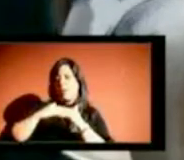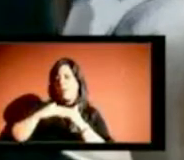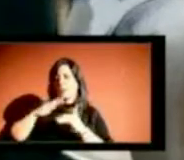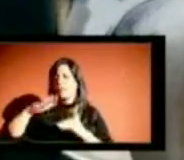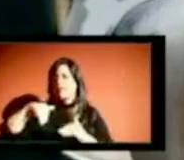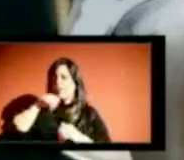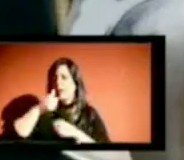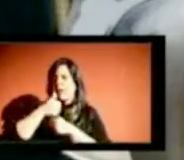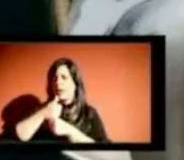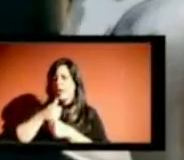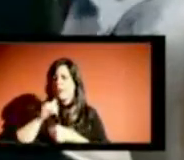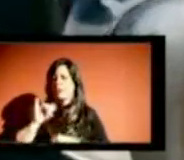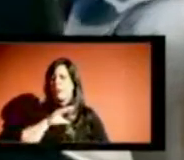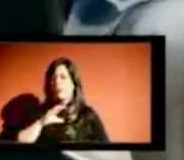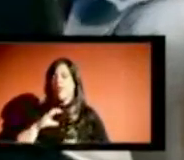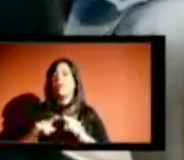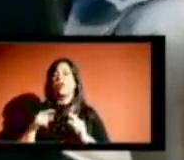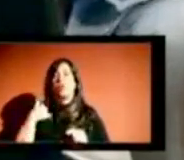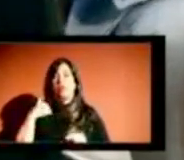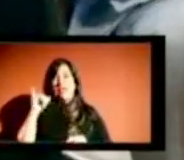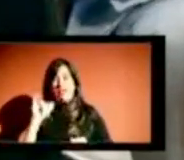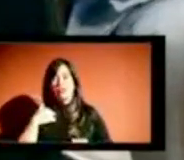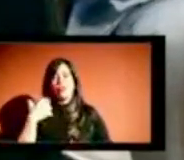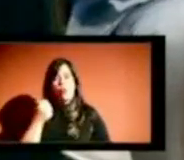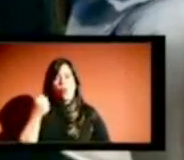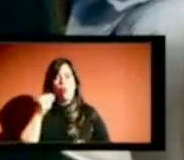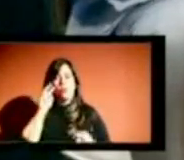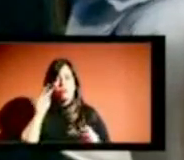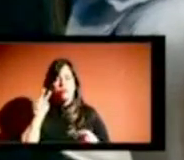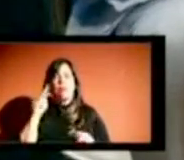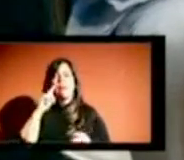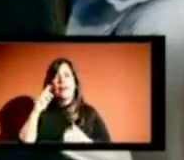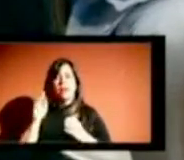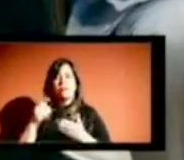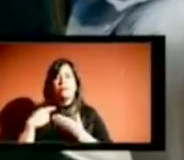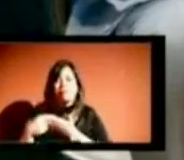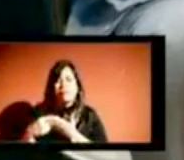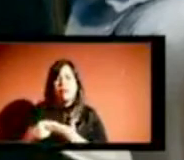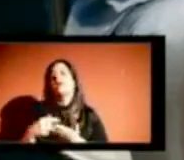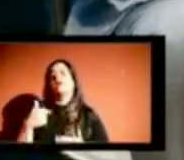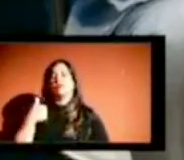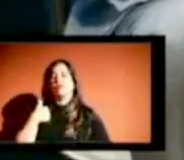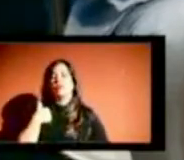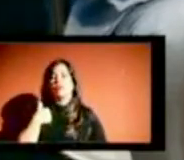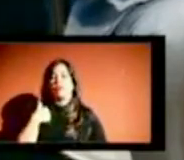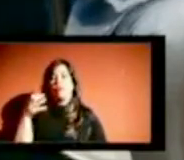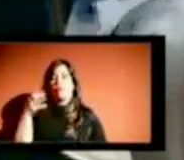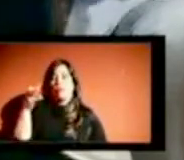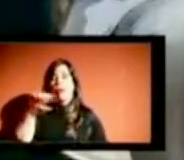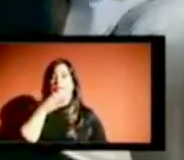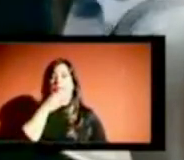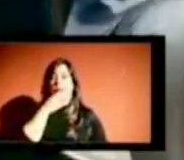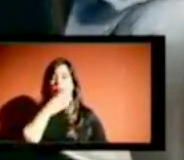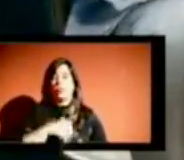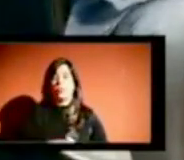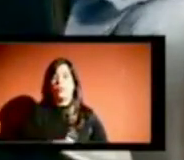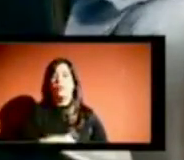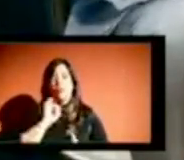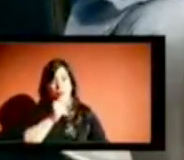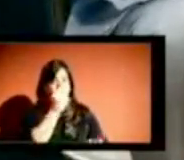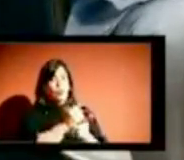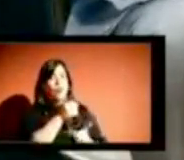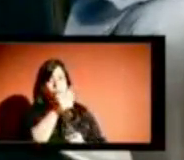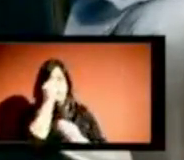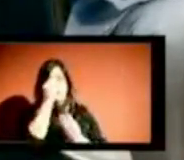de ese comité, pero es algo que yo tengo pendiente hacer y lo haré. Lo haré en el futuro cercano porque es correcto